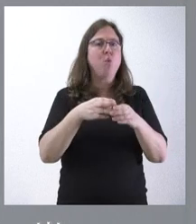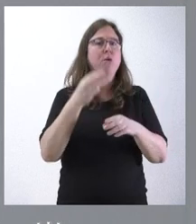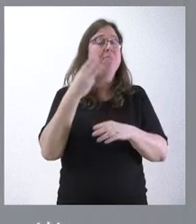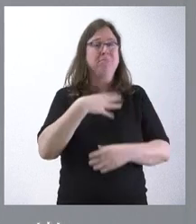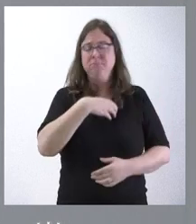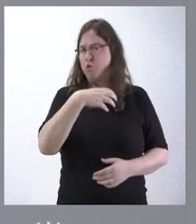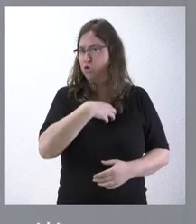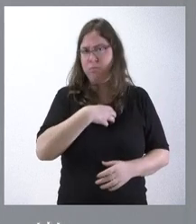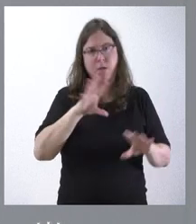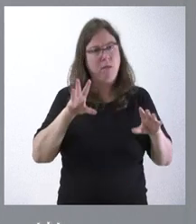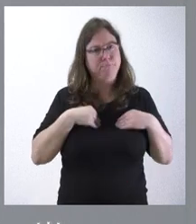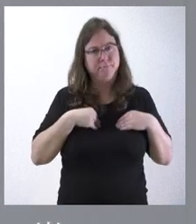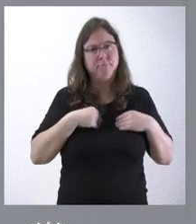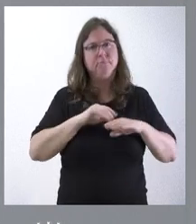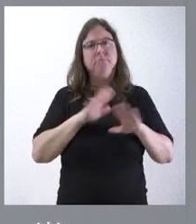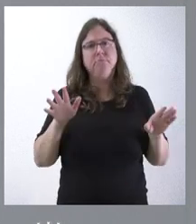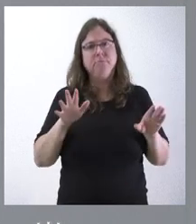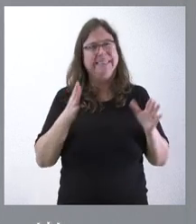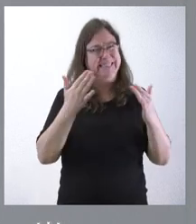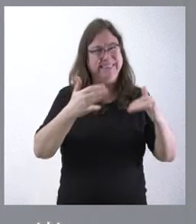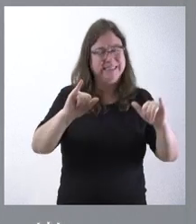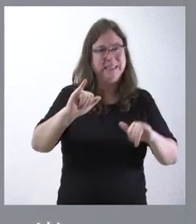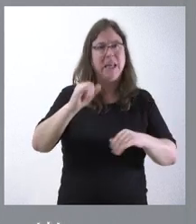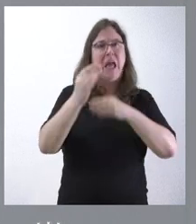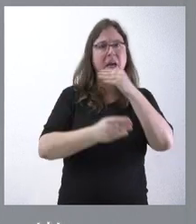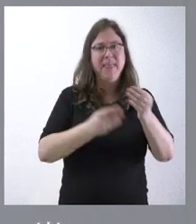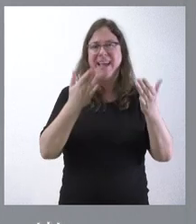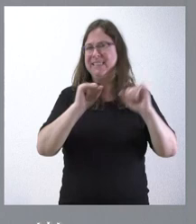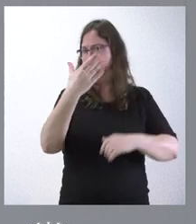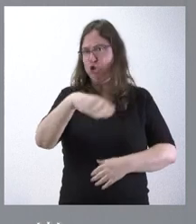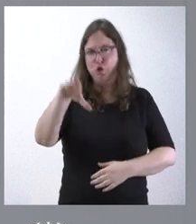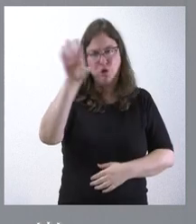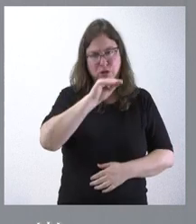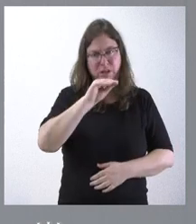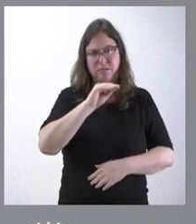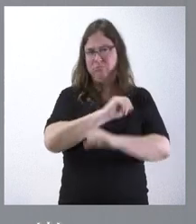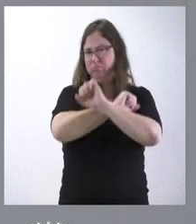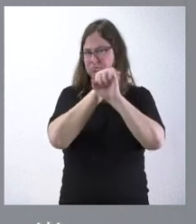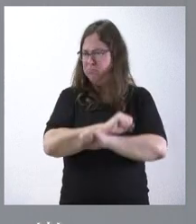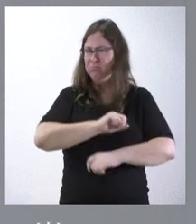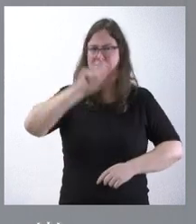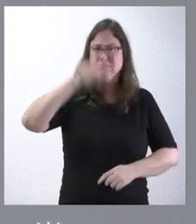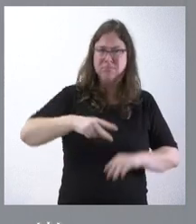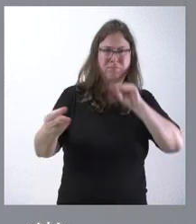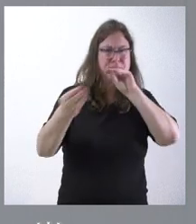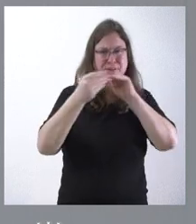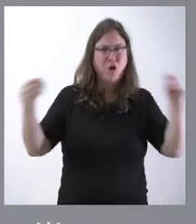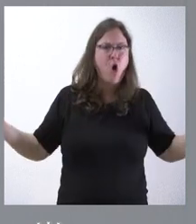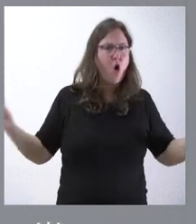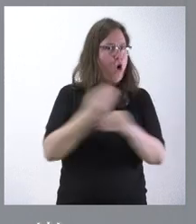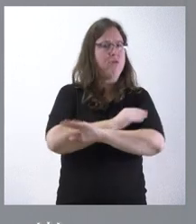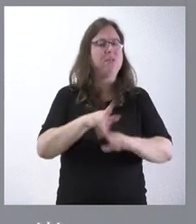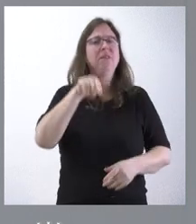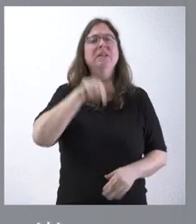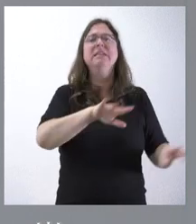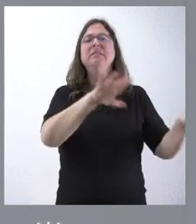no podemos ni entender ni nunca compartiremos y que defenderemos claramente es que esta es